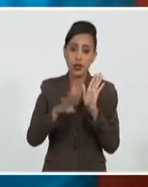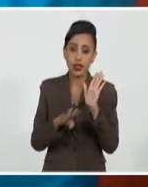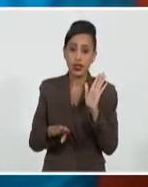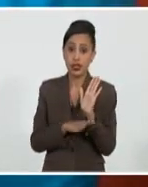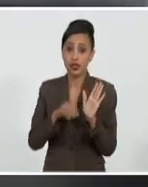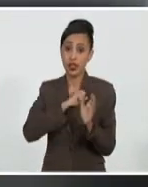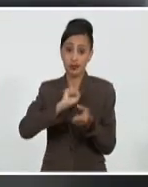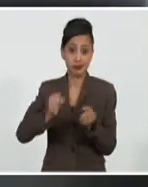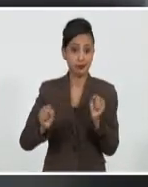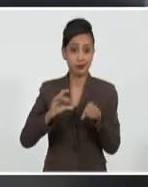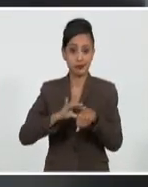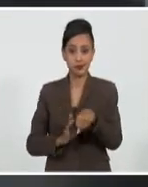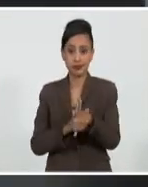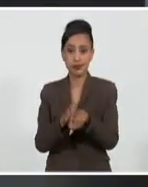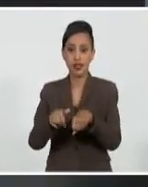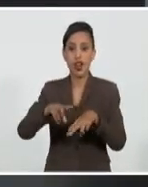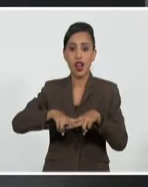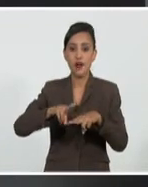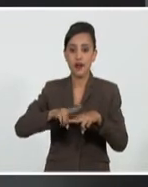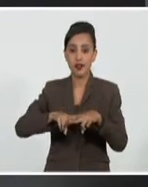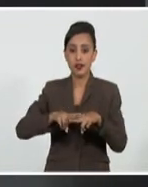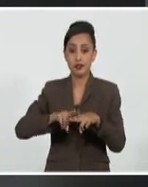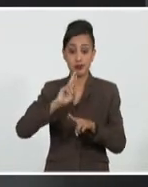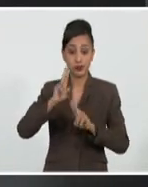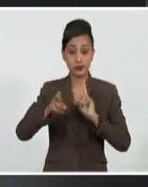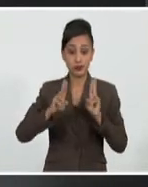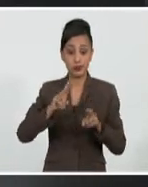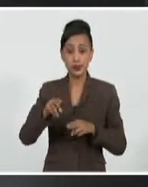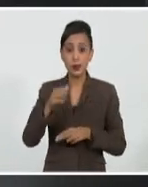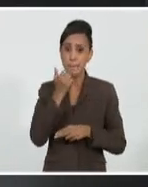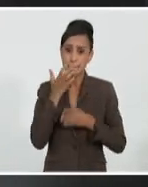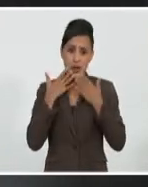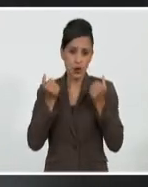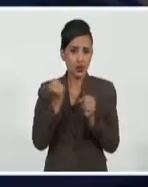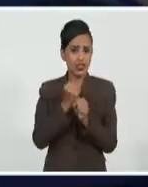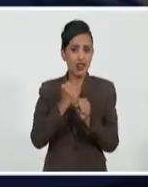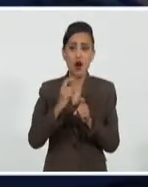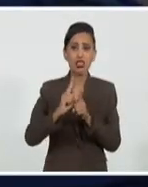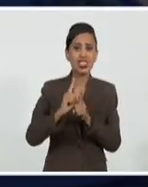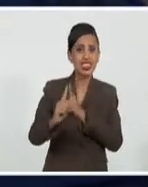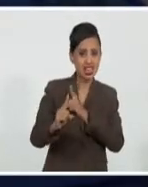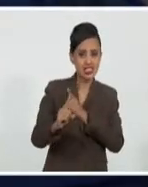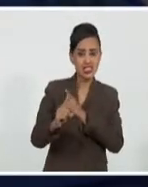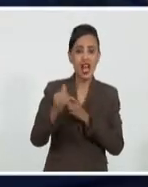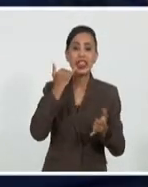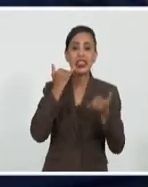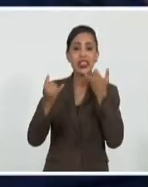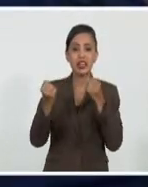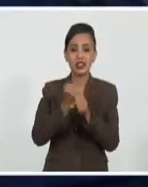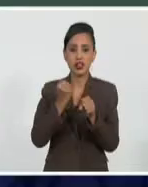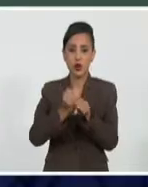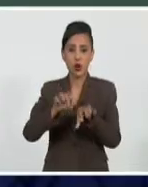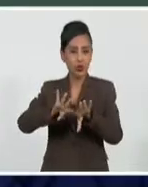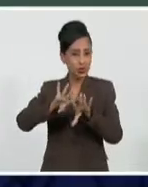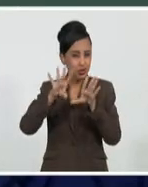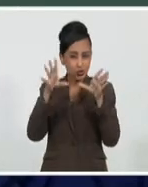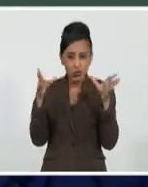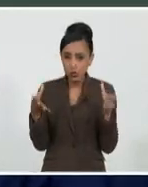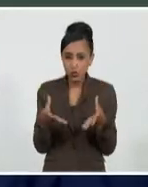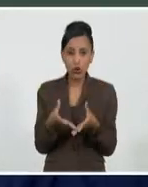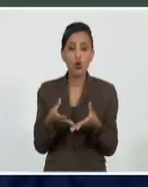COVID en la capital. Se ha orientado a incrementar el trabajo a distancia y el teletrabajo en todas las actividades que sea